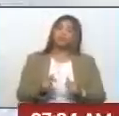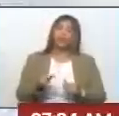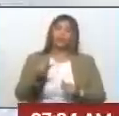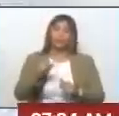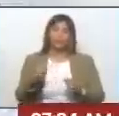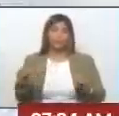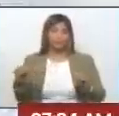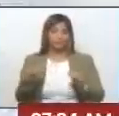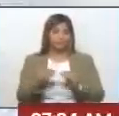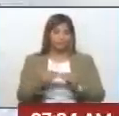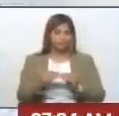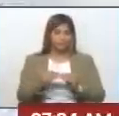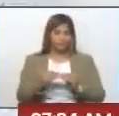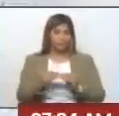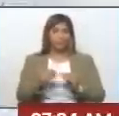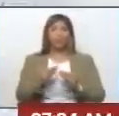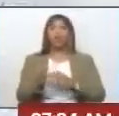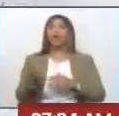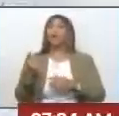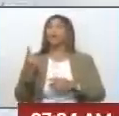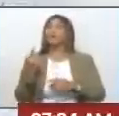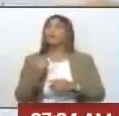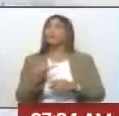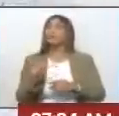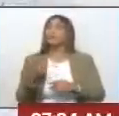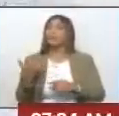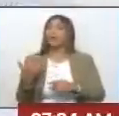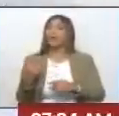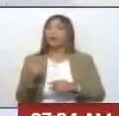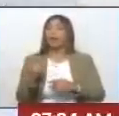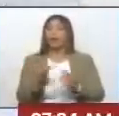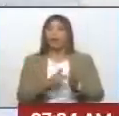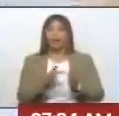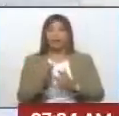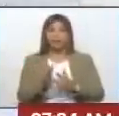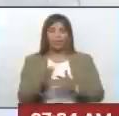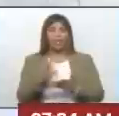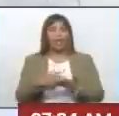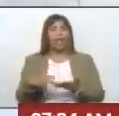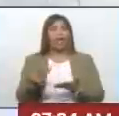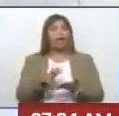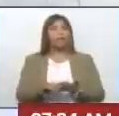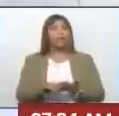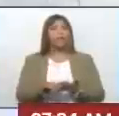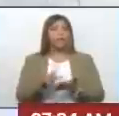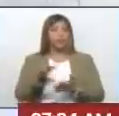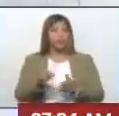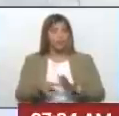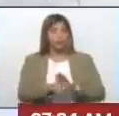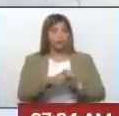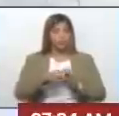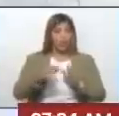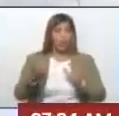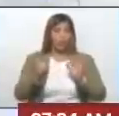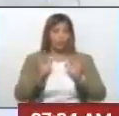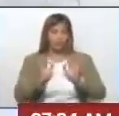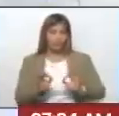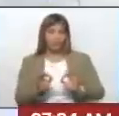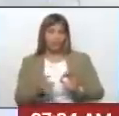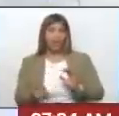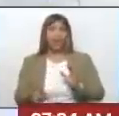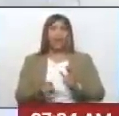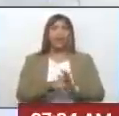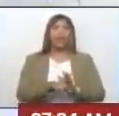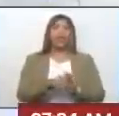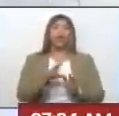coincide con que hace unas semanas, ahí en abril, se aprobó y está en Gaceta Oficial la Ley